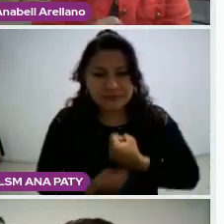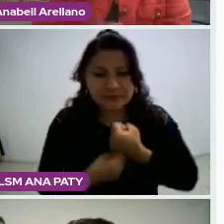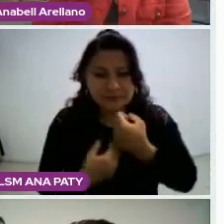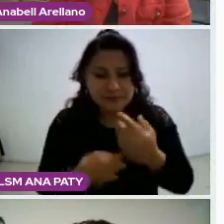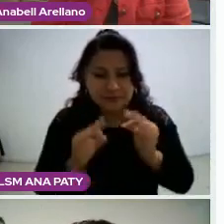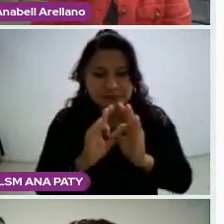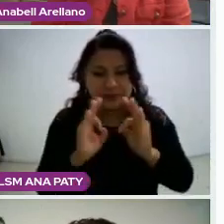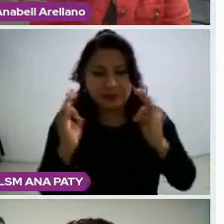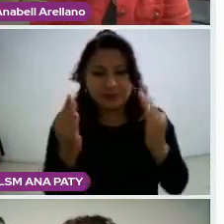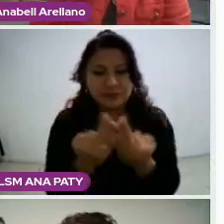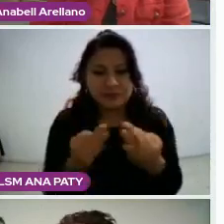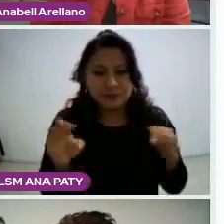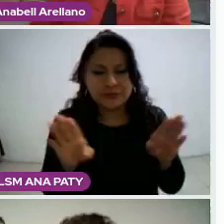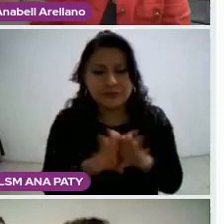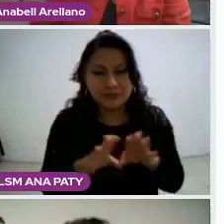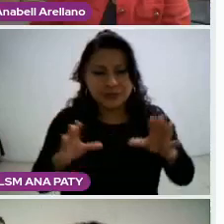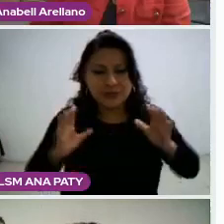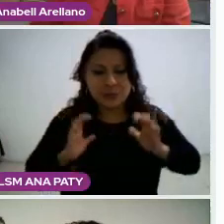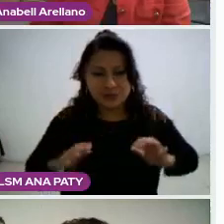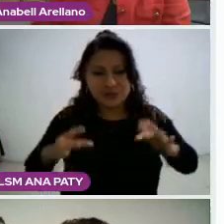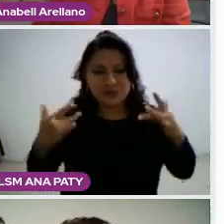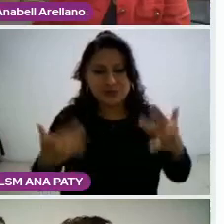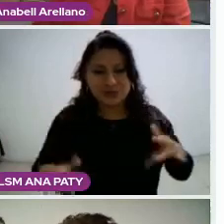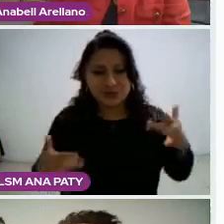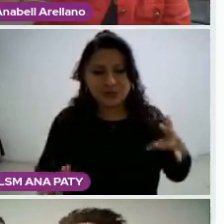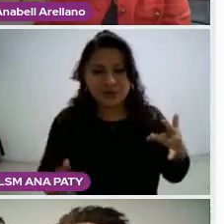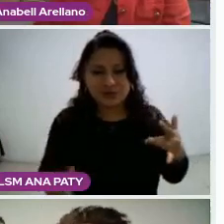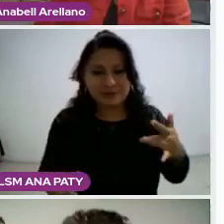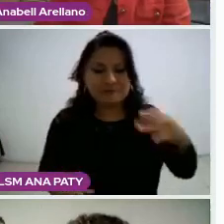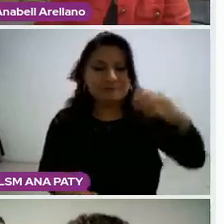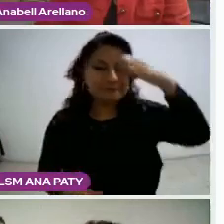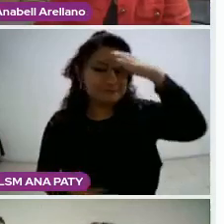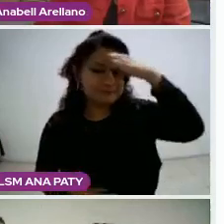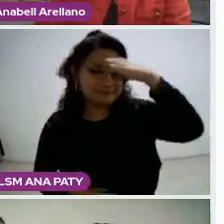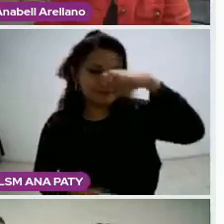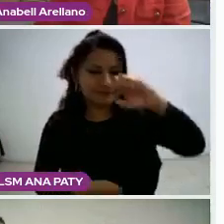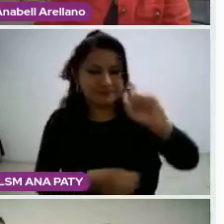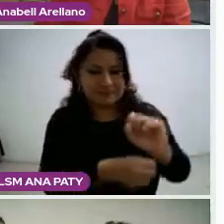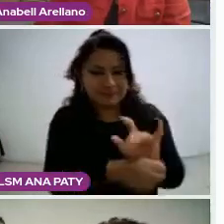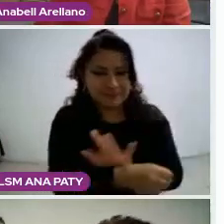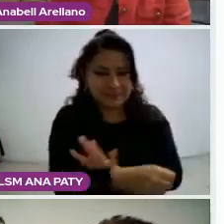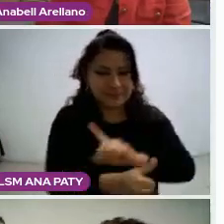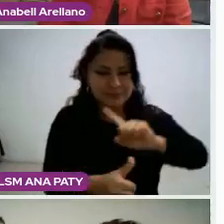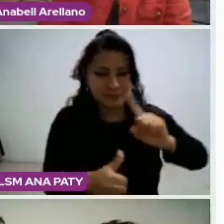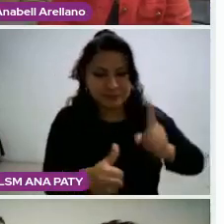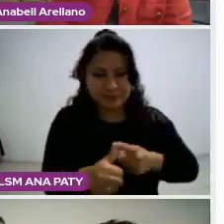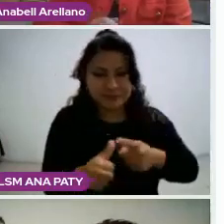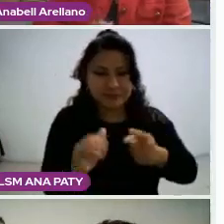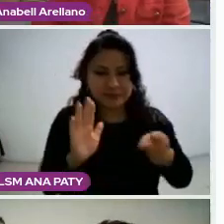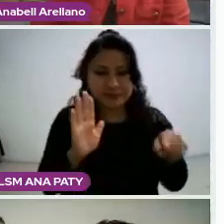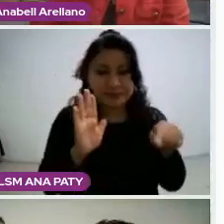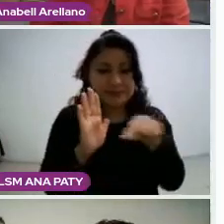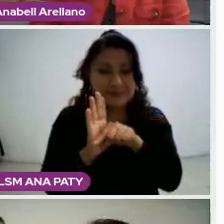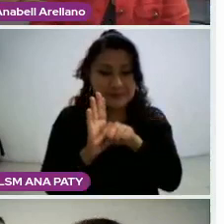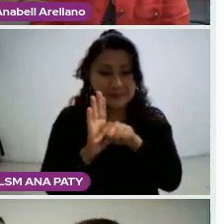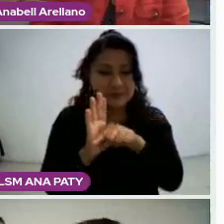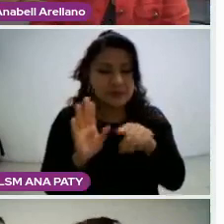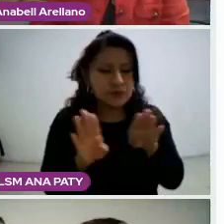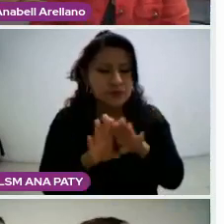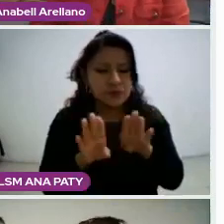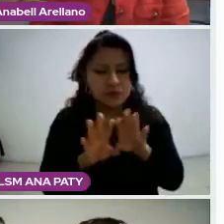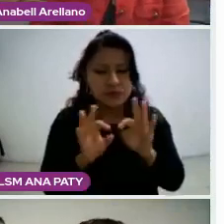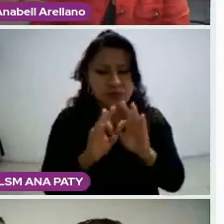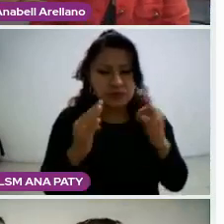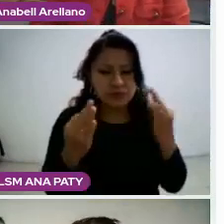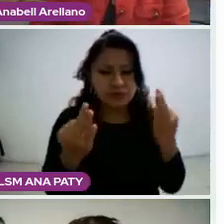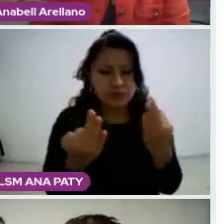El predominio también de la experiencia emocional elemental negativa, como un tipo de hostilidad. Es decir, estas personas